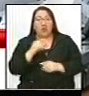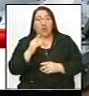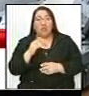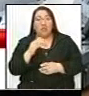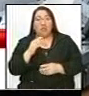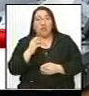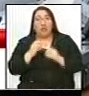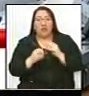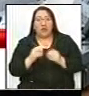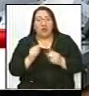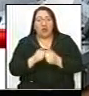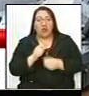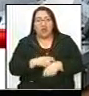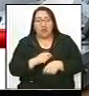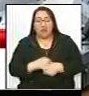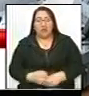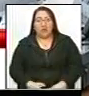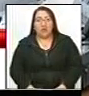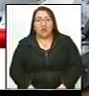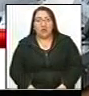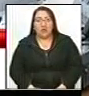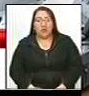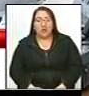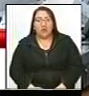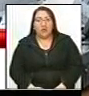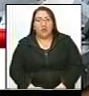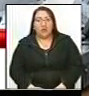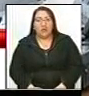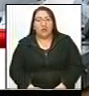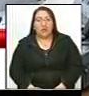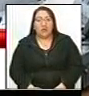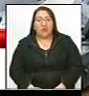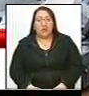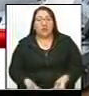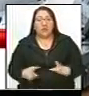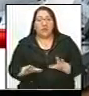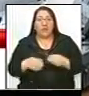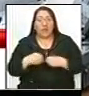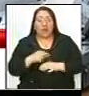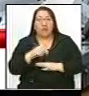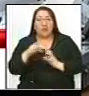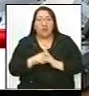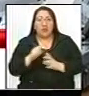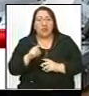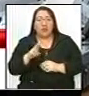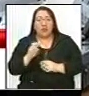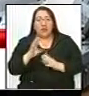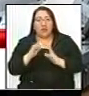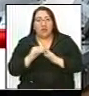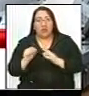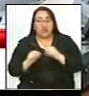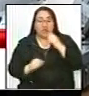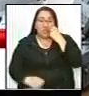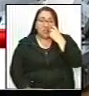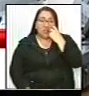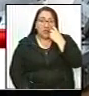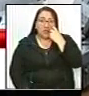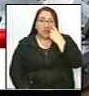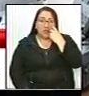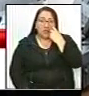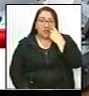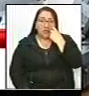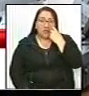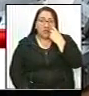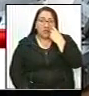económico. Cuando se generó la viabilidad, este proyecto eran 120 millones de soles